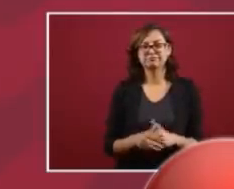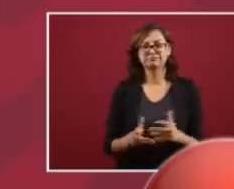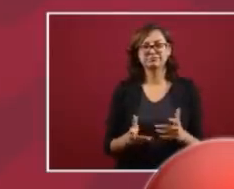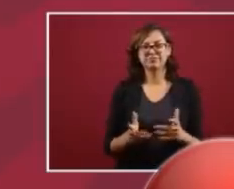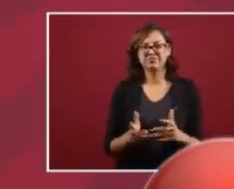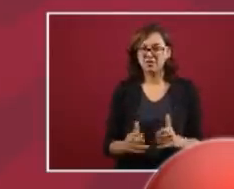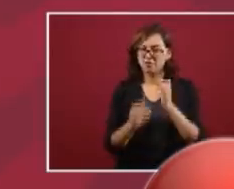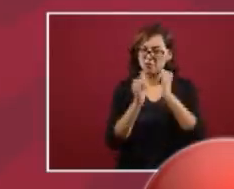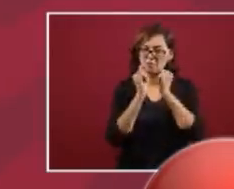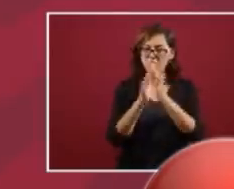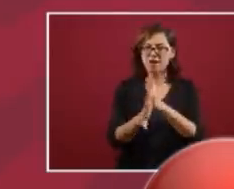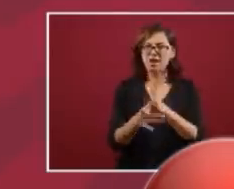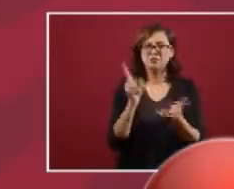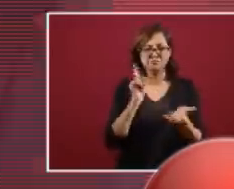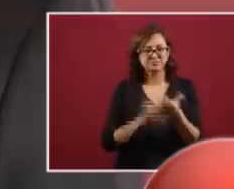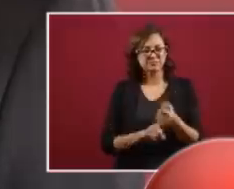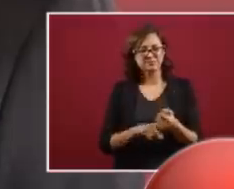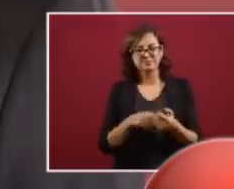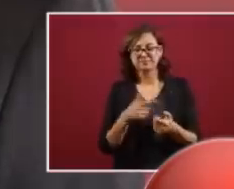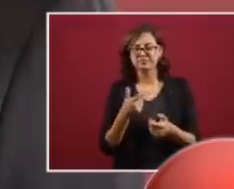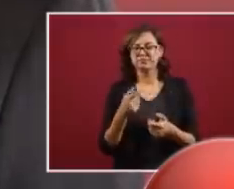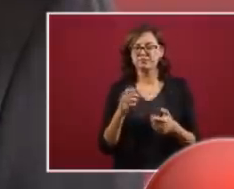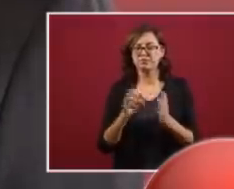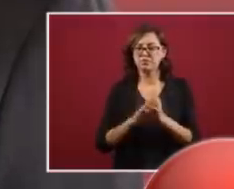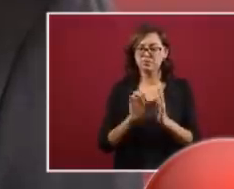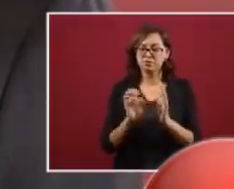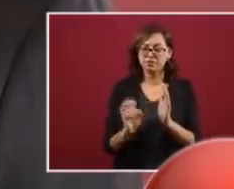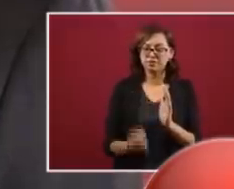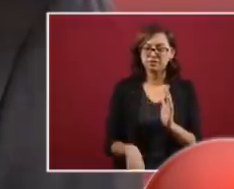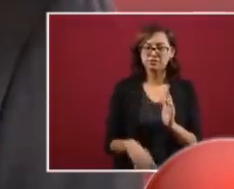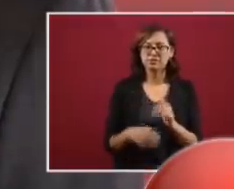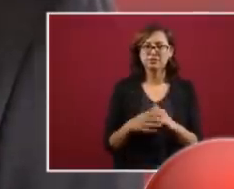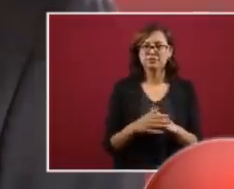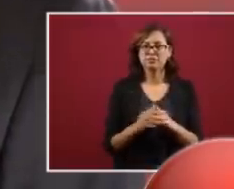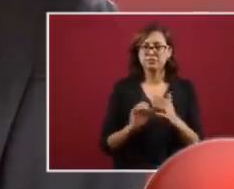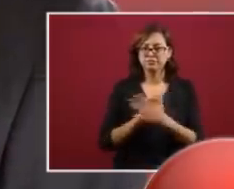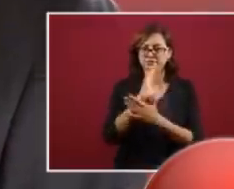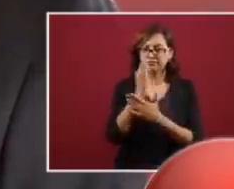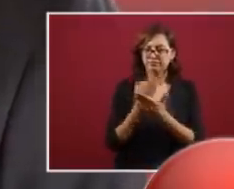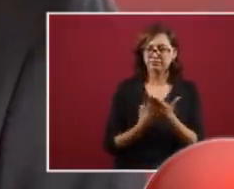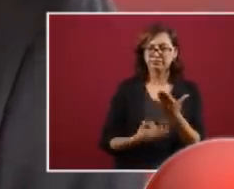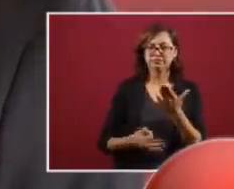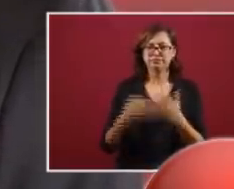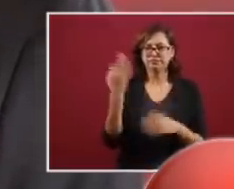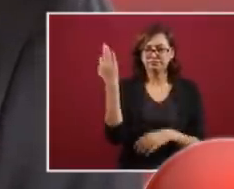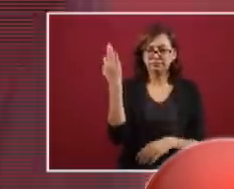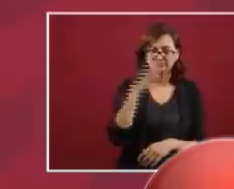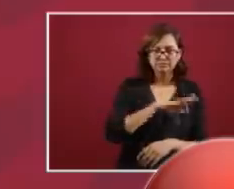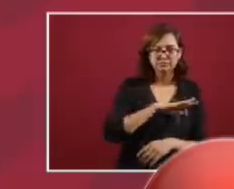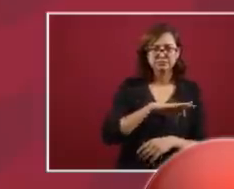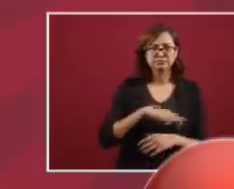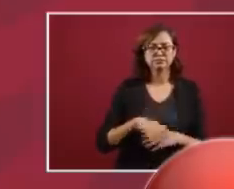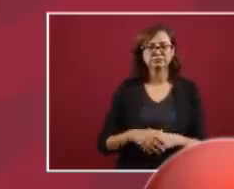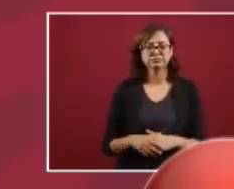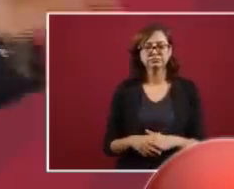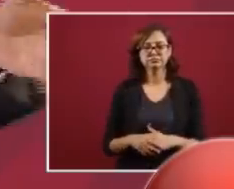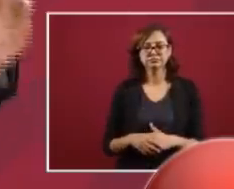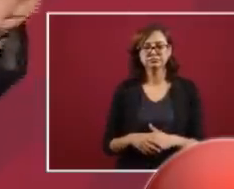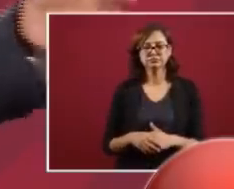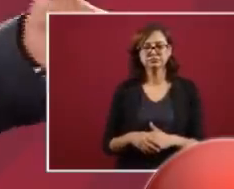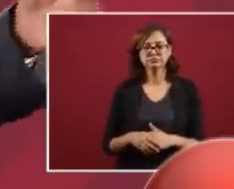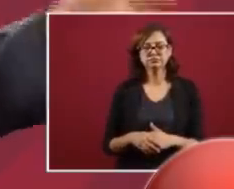mecanismos fraudulentos como la facturación falsa, que